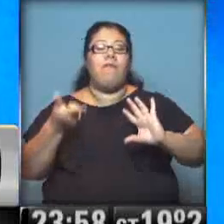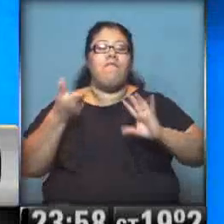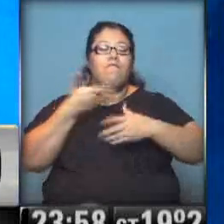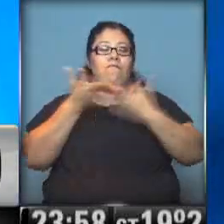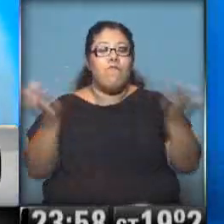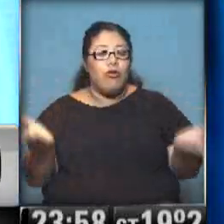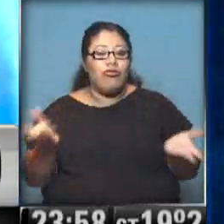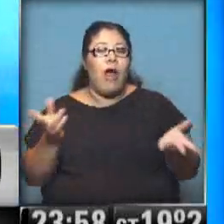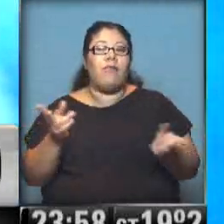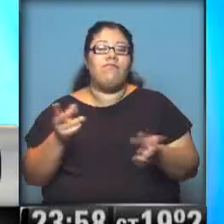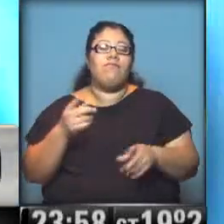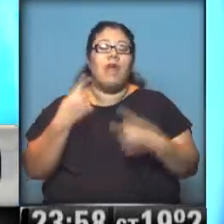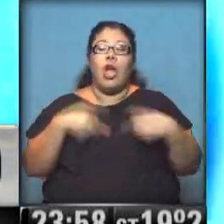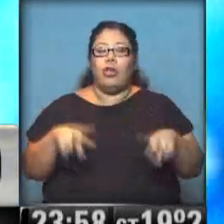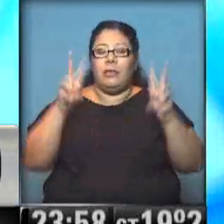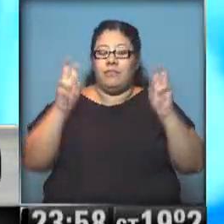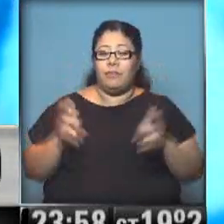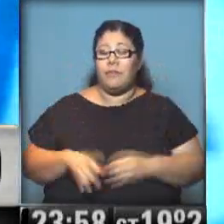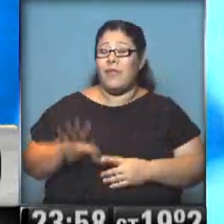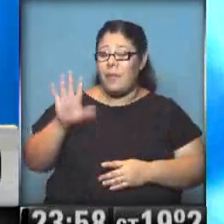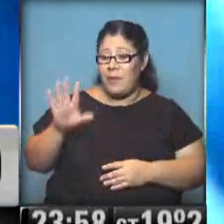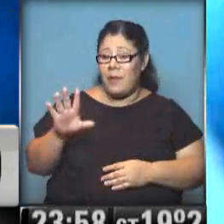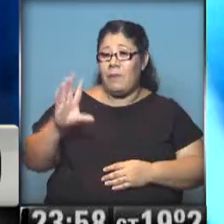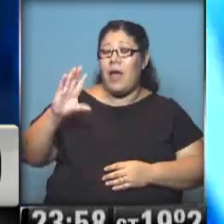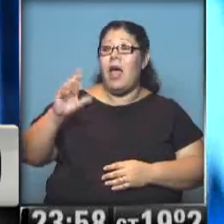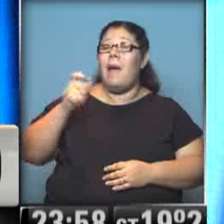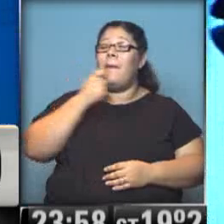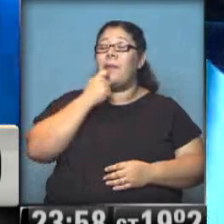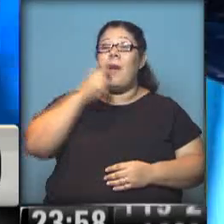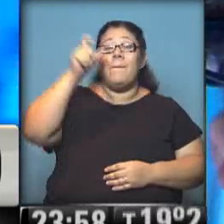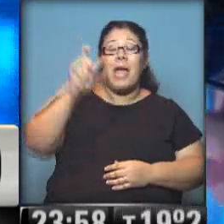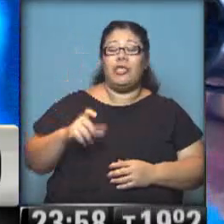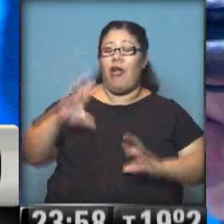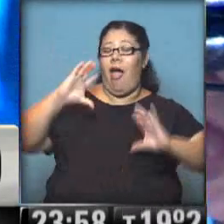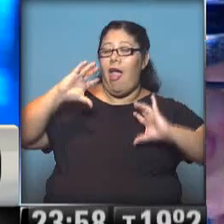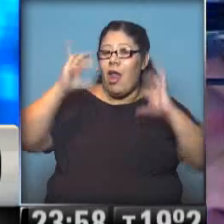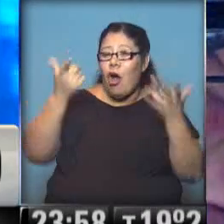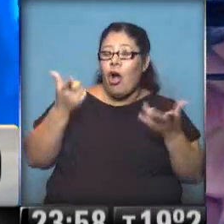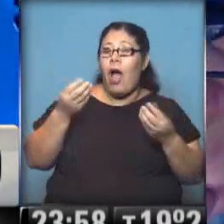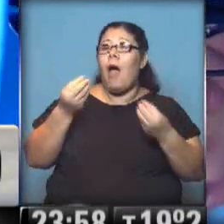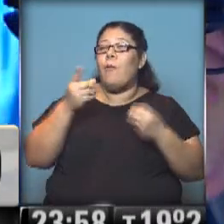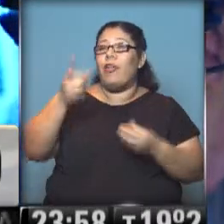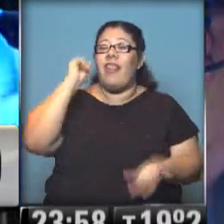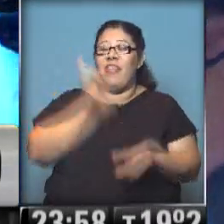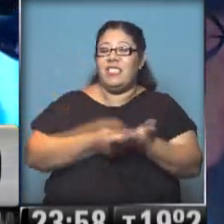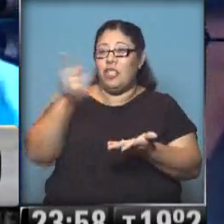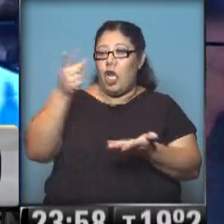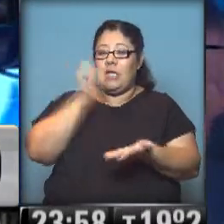entre muchas comillas. ¿Se te enoja algún lector por las decisiones que tomás? Por suerte